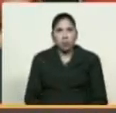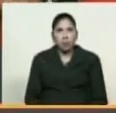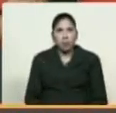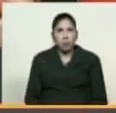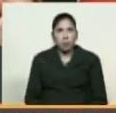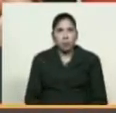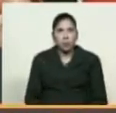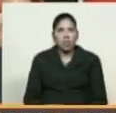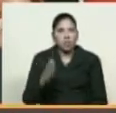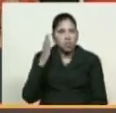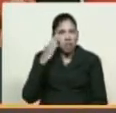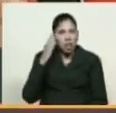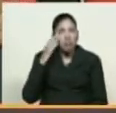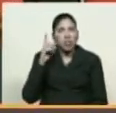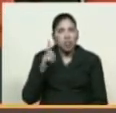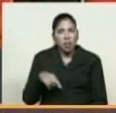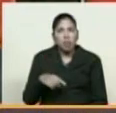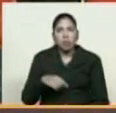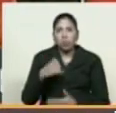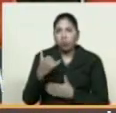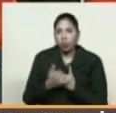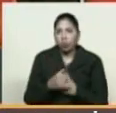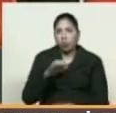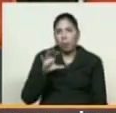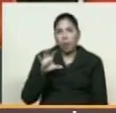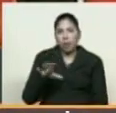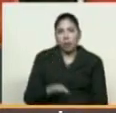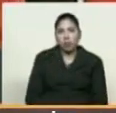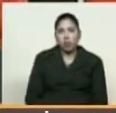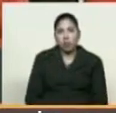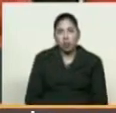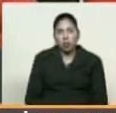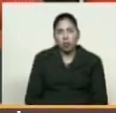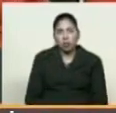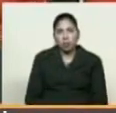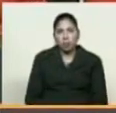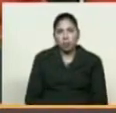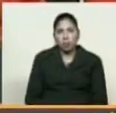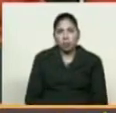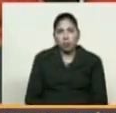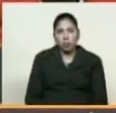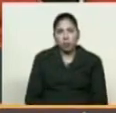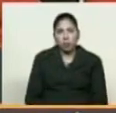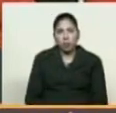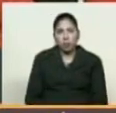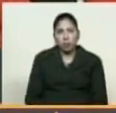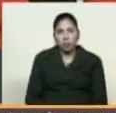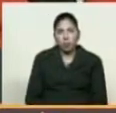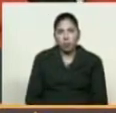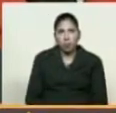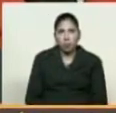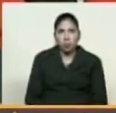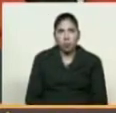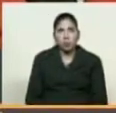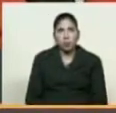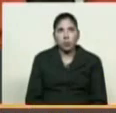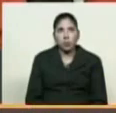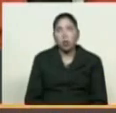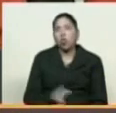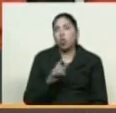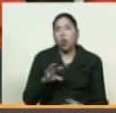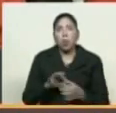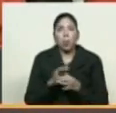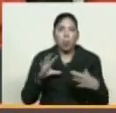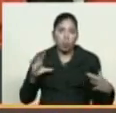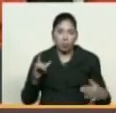Bolivariana sabe que es parte de un proyecto de país, sabe que es parte de un gran proyecto que para nada aleja